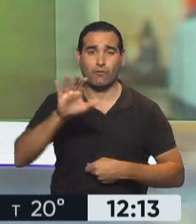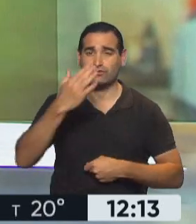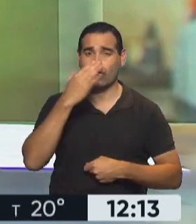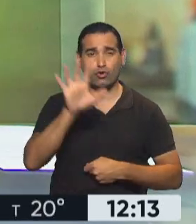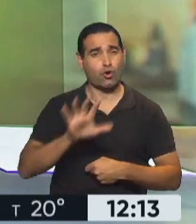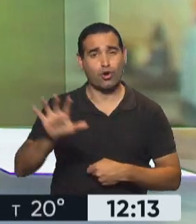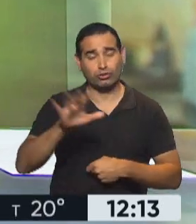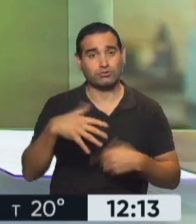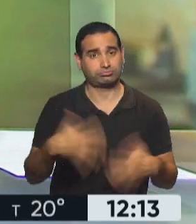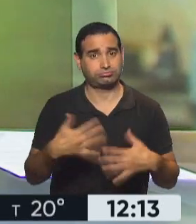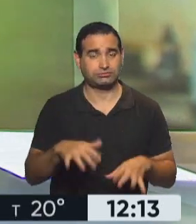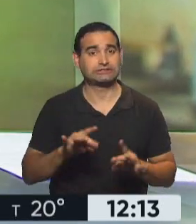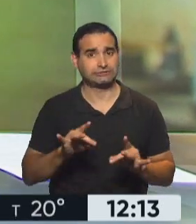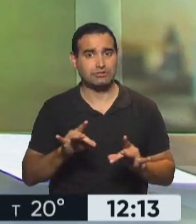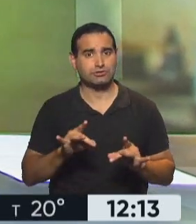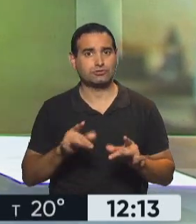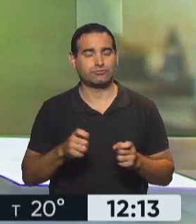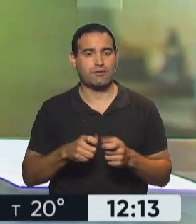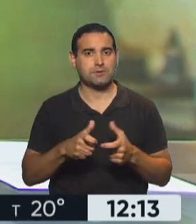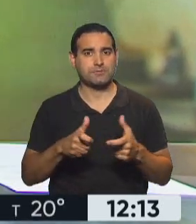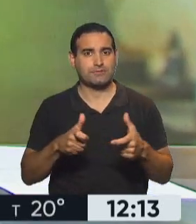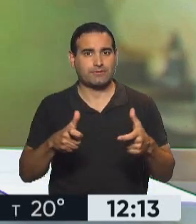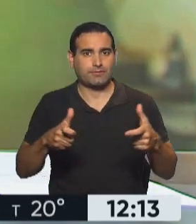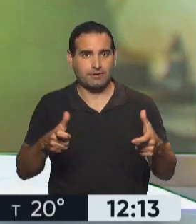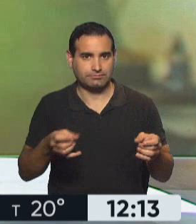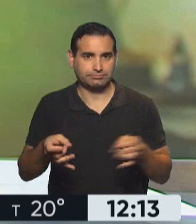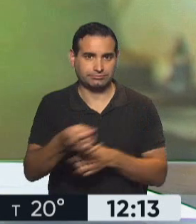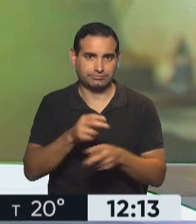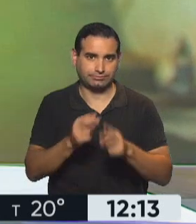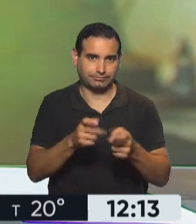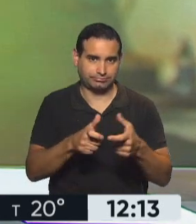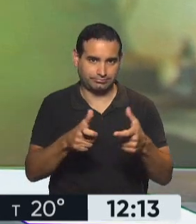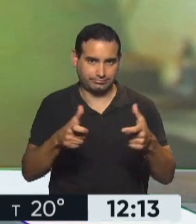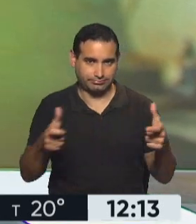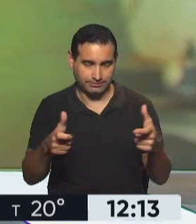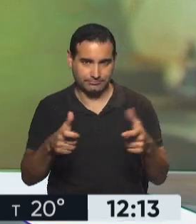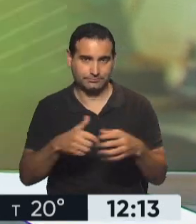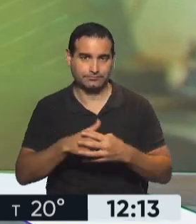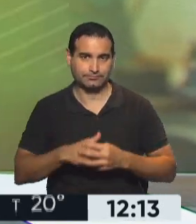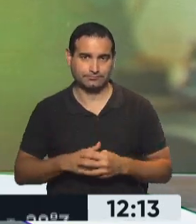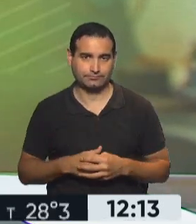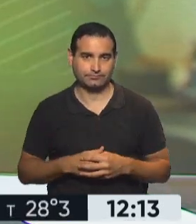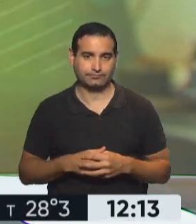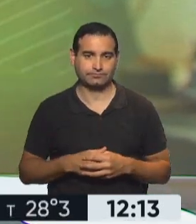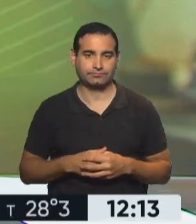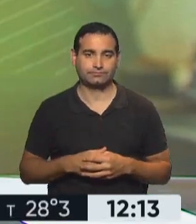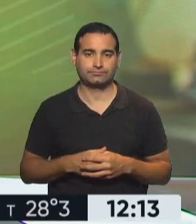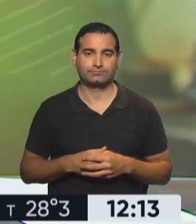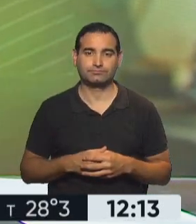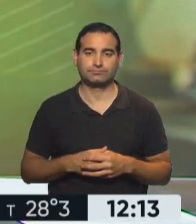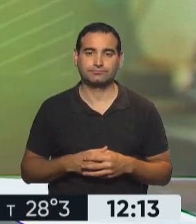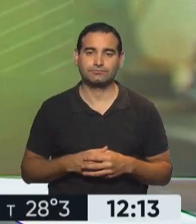en cuenta la grave y crítica situación que está atravesando la provincia de Córdoba por los contagios, por las víctimas fatales